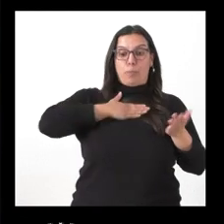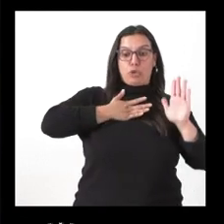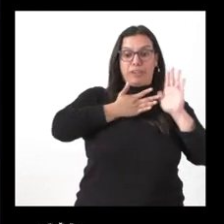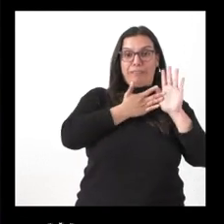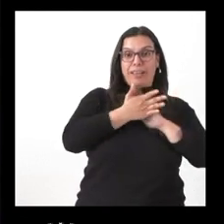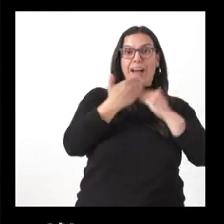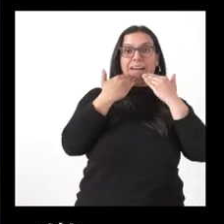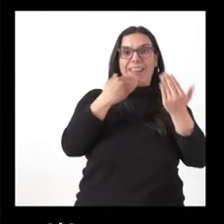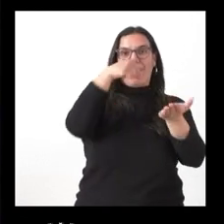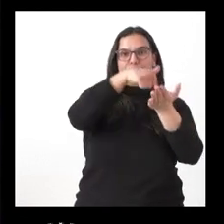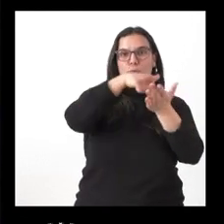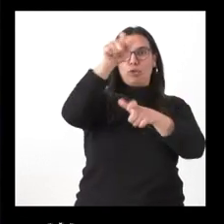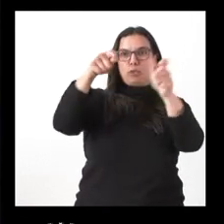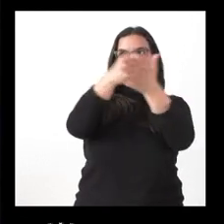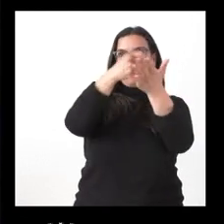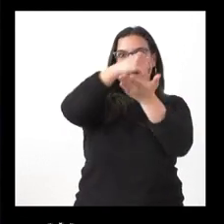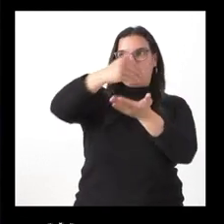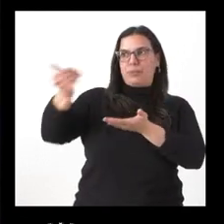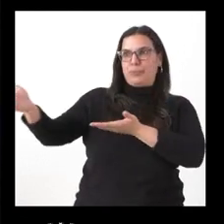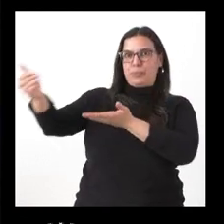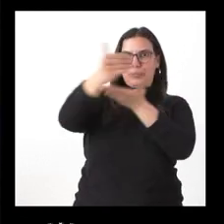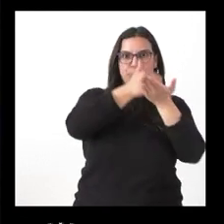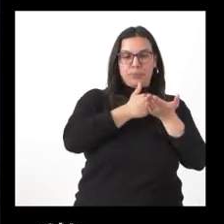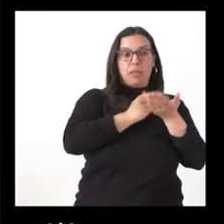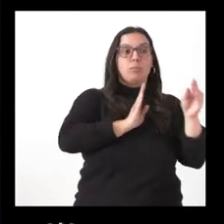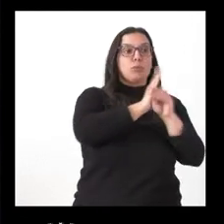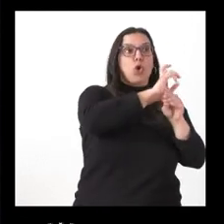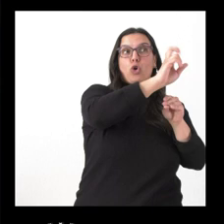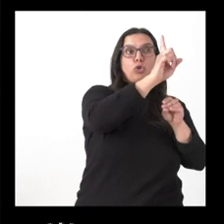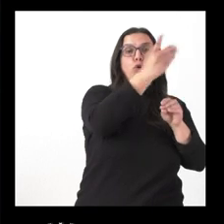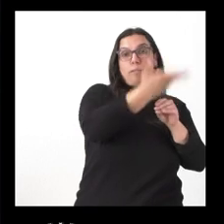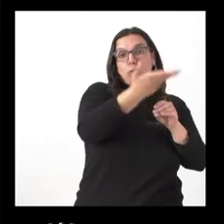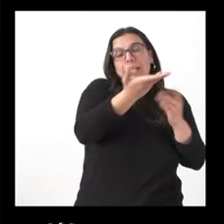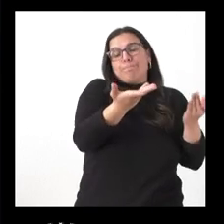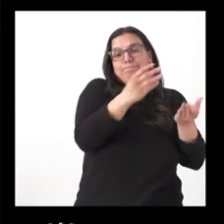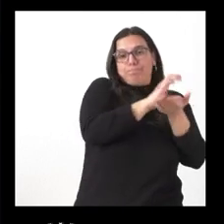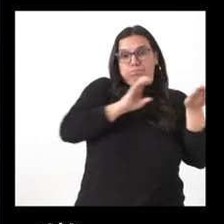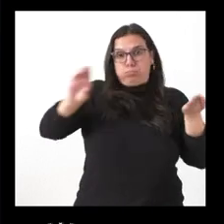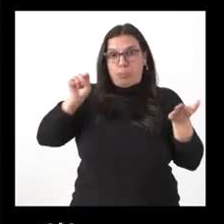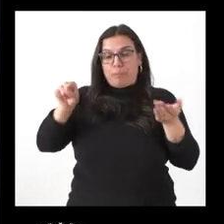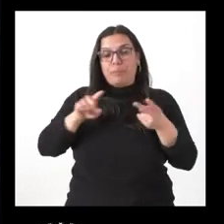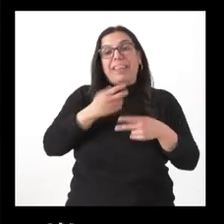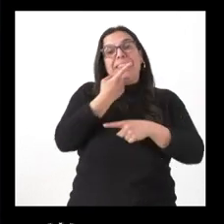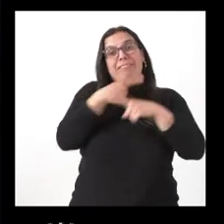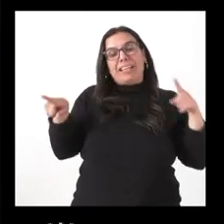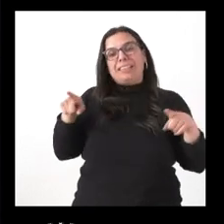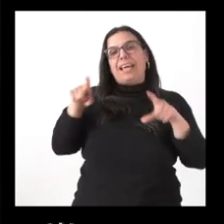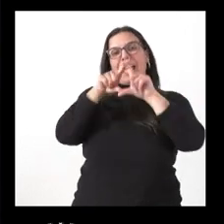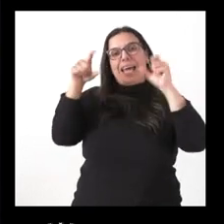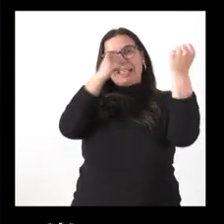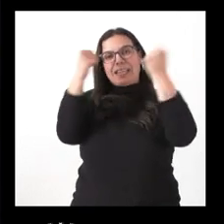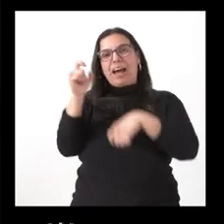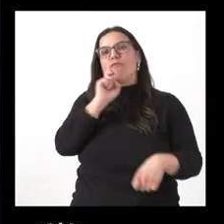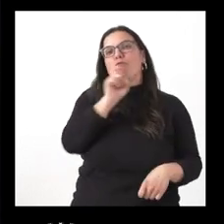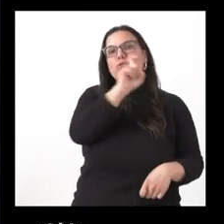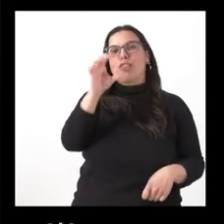ciudadanos de esta comunidad Autónoma y también detrayéndolo otras finalidades que hubieran sido importantes y otra entidad es la fundación ser la que tiene esta competencia